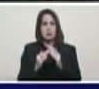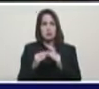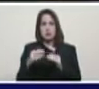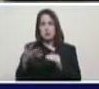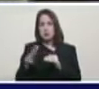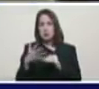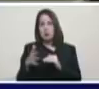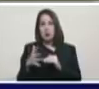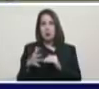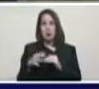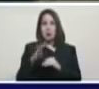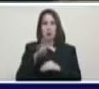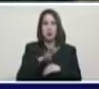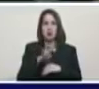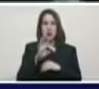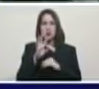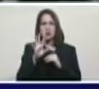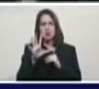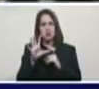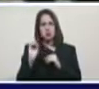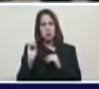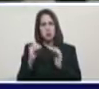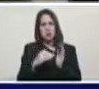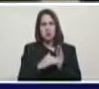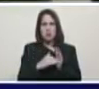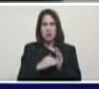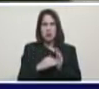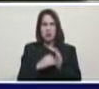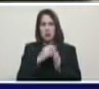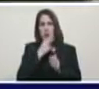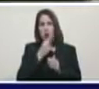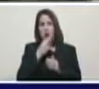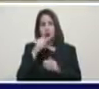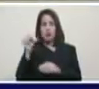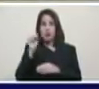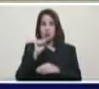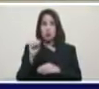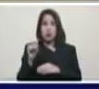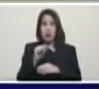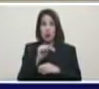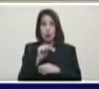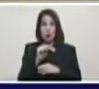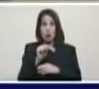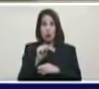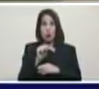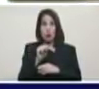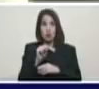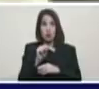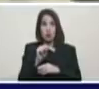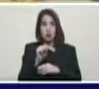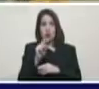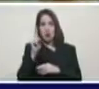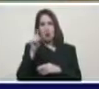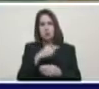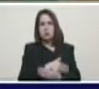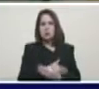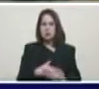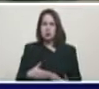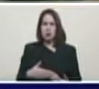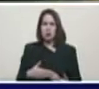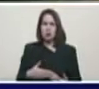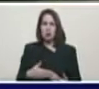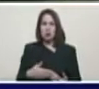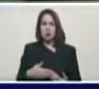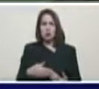están entre 450,000 bolívares soberanos a 1 millón de soberano como le